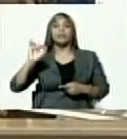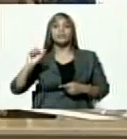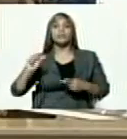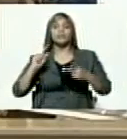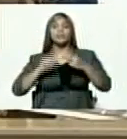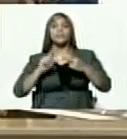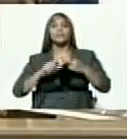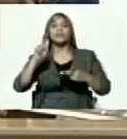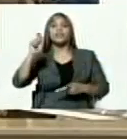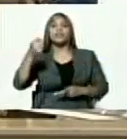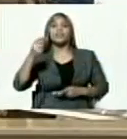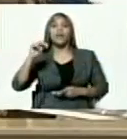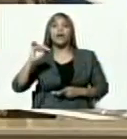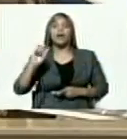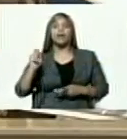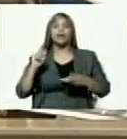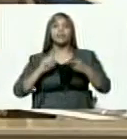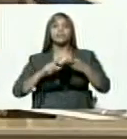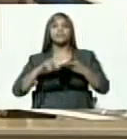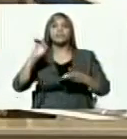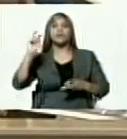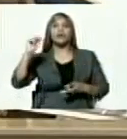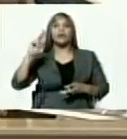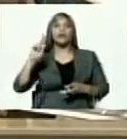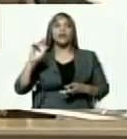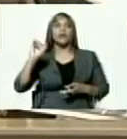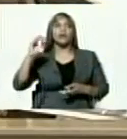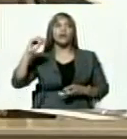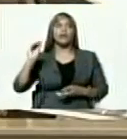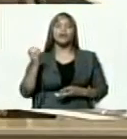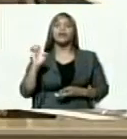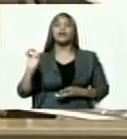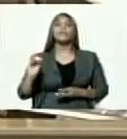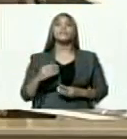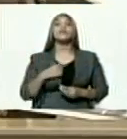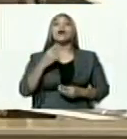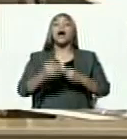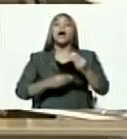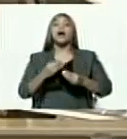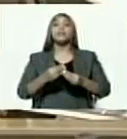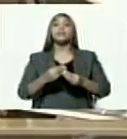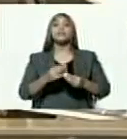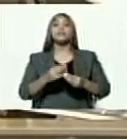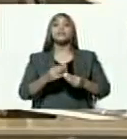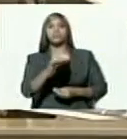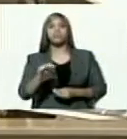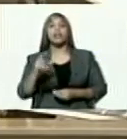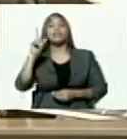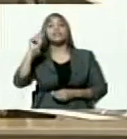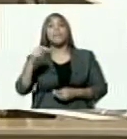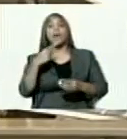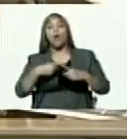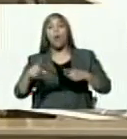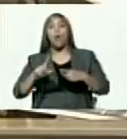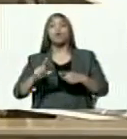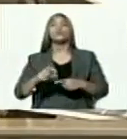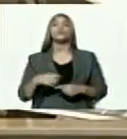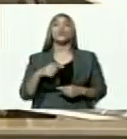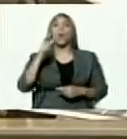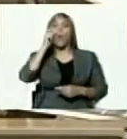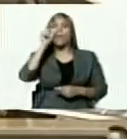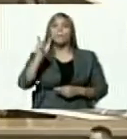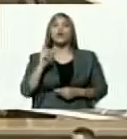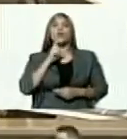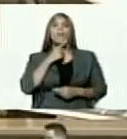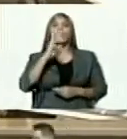de Amelio, Enrique Márquez, que fueron postulados por la sociedad civil, también el ciudadano postulado por el Poder